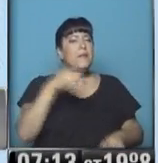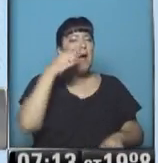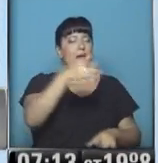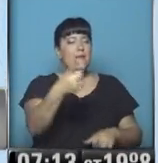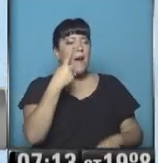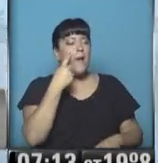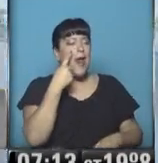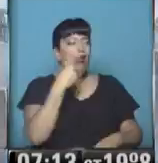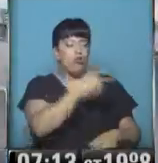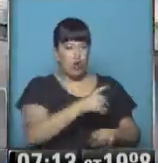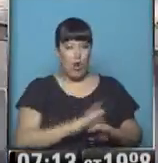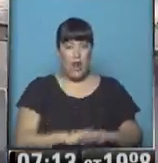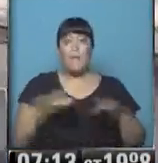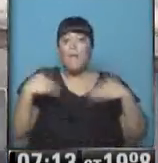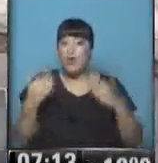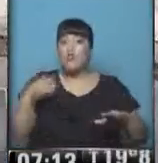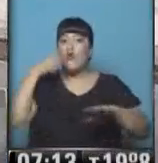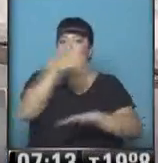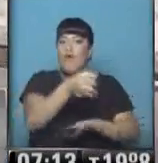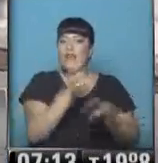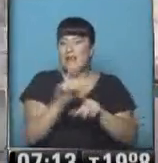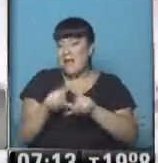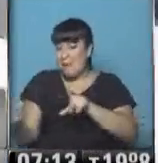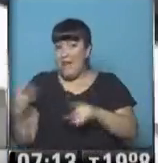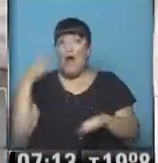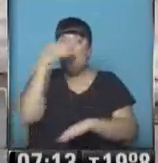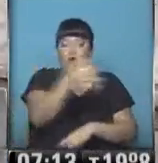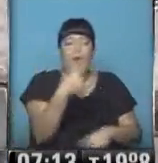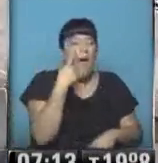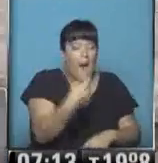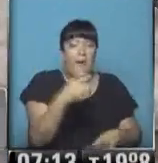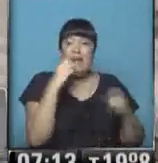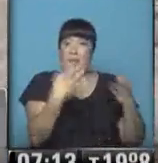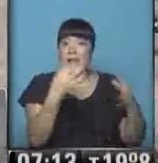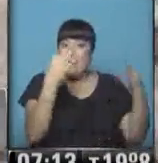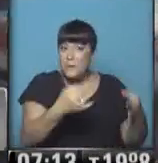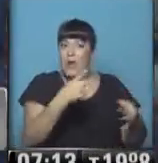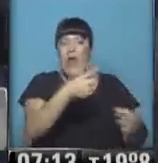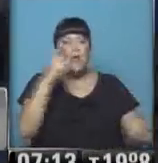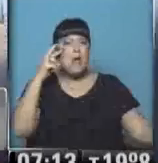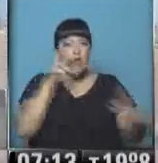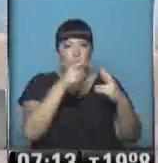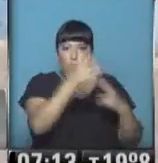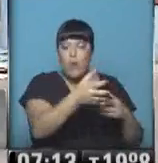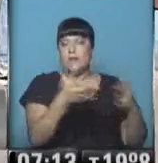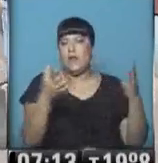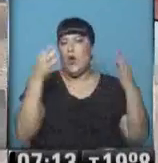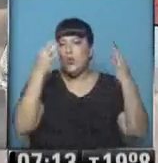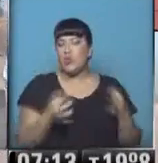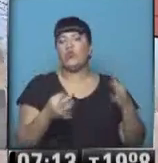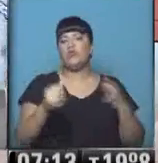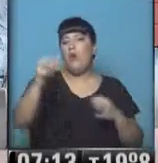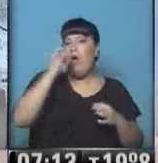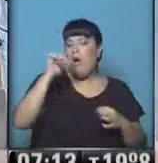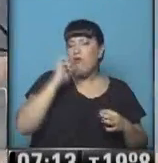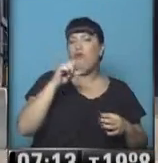la chica estaba, por eso fue a la escuela a ver si estaba bien, y ahí es donde se encuentra que había compartido con chicos, aparentemente la habrían alcoholizado,